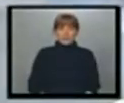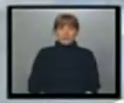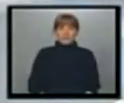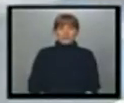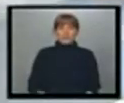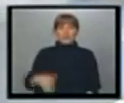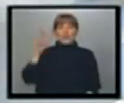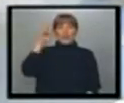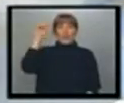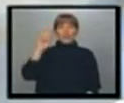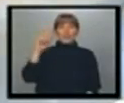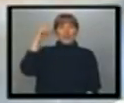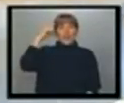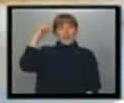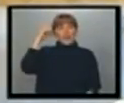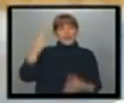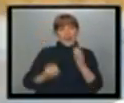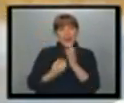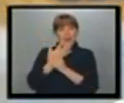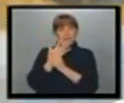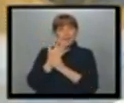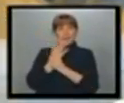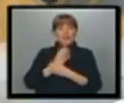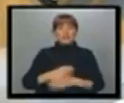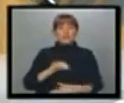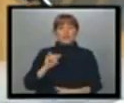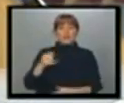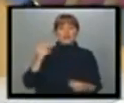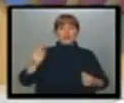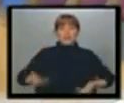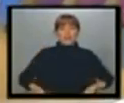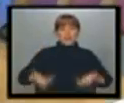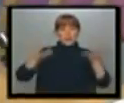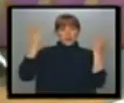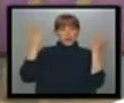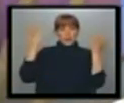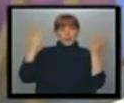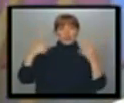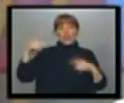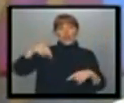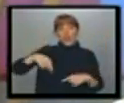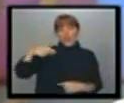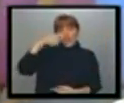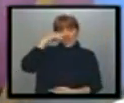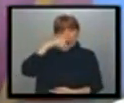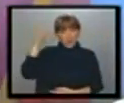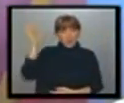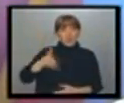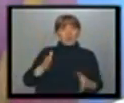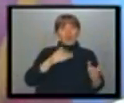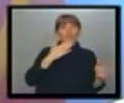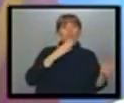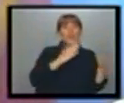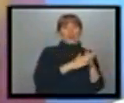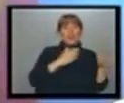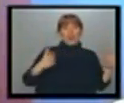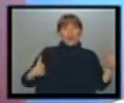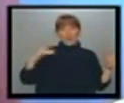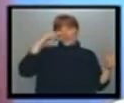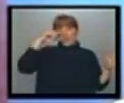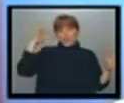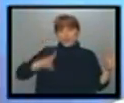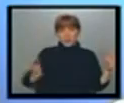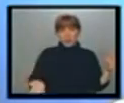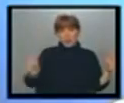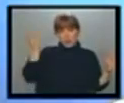En la mañana, bueno, el tema tiene que ver con los aumentos. Hoy la noticia, 7% de aumentos en abril. Ayer la noticia también estaba